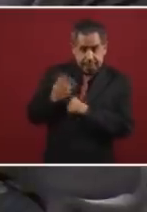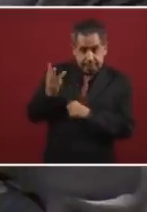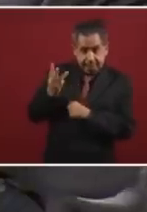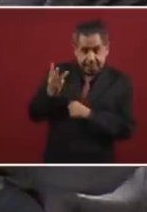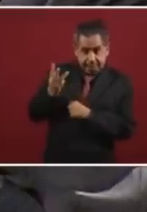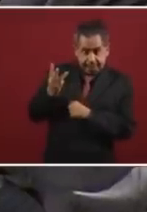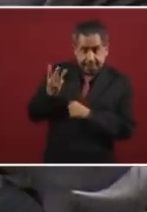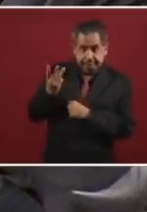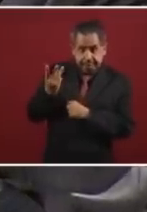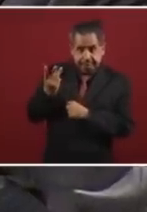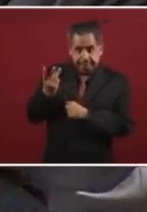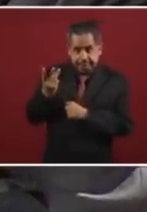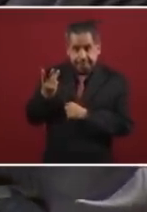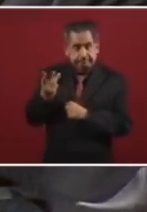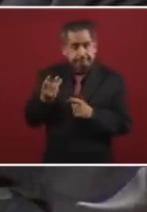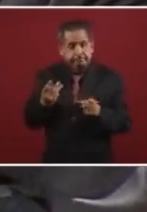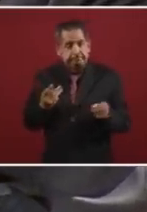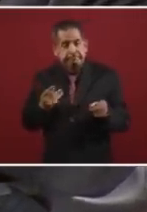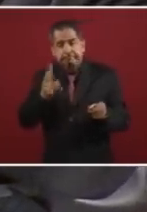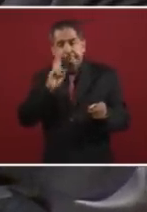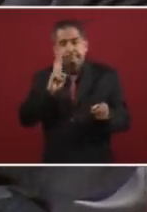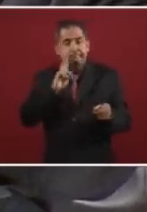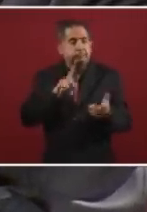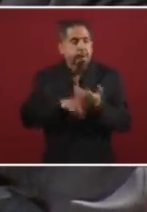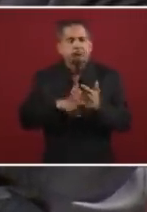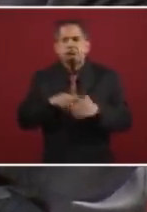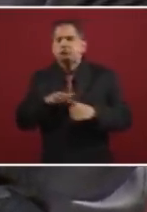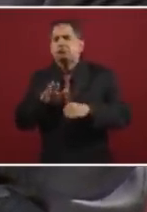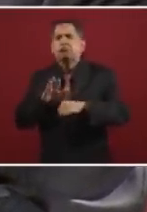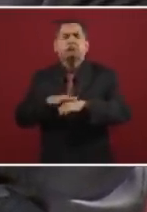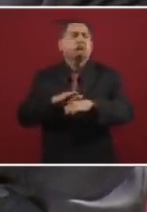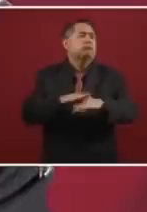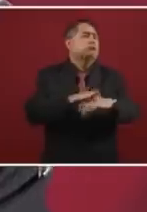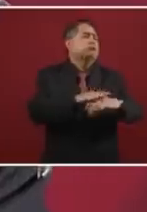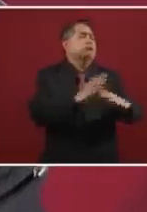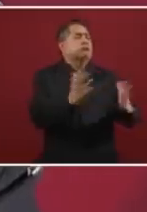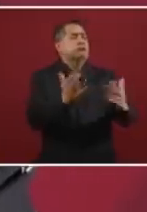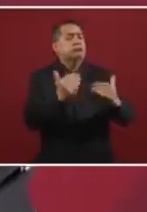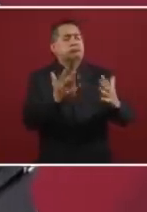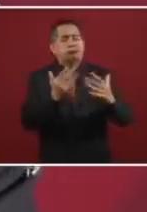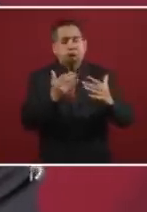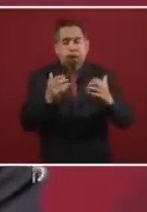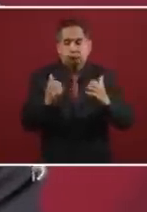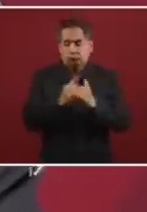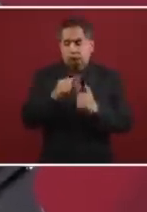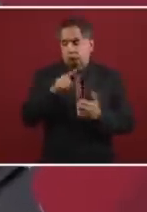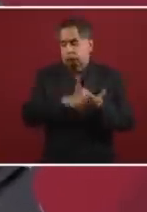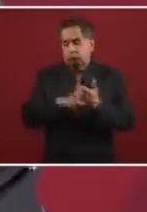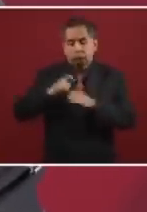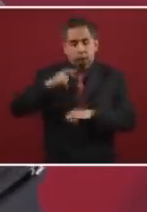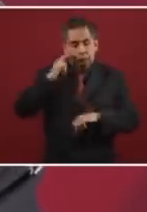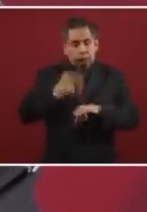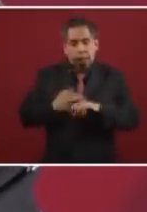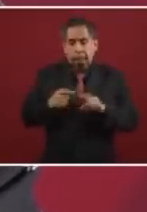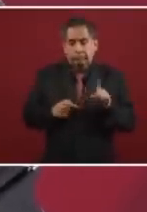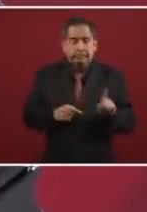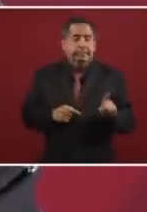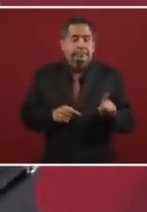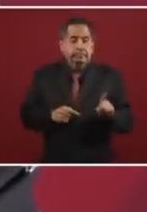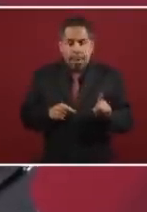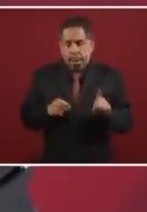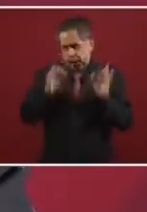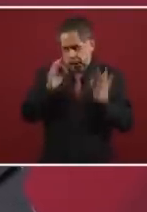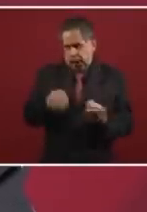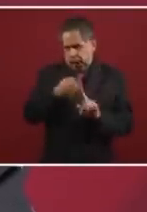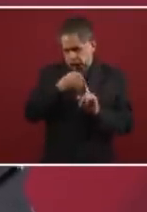este puedan convocar por vía le